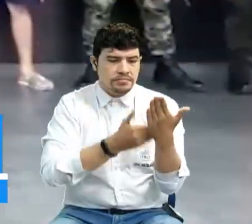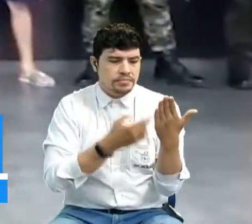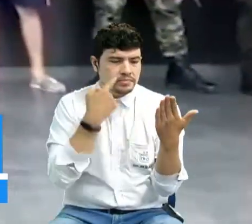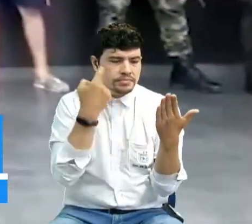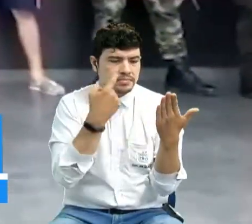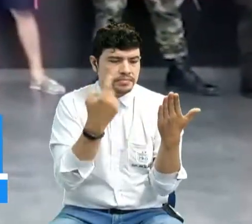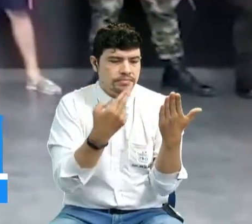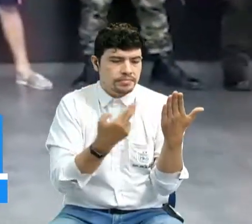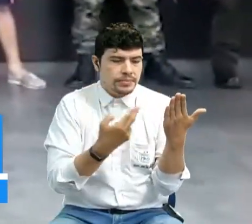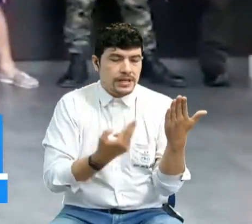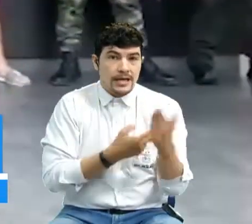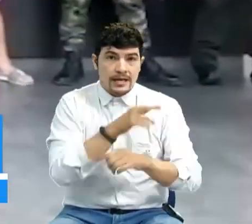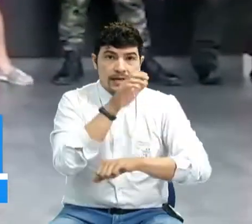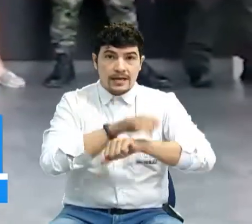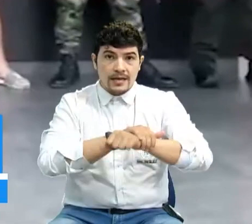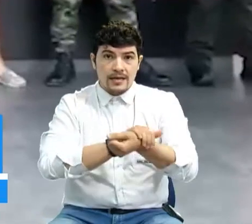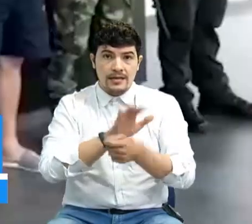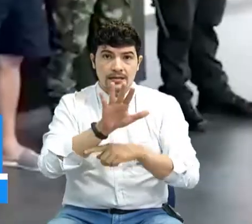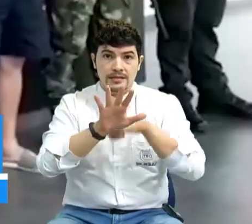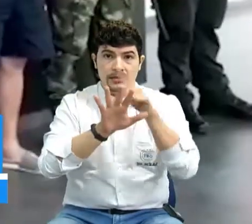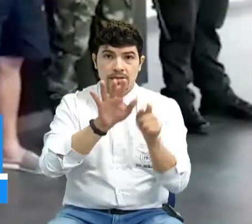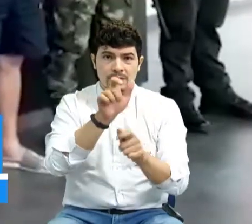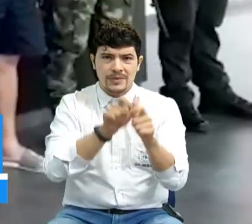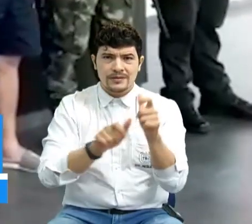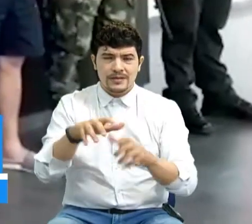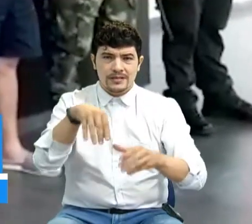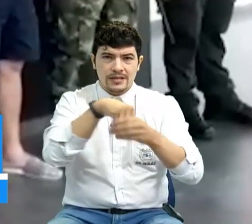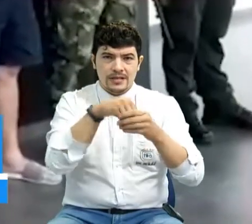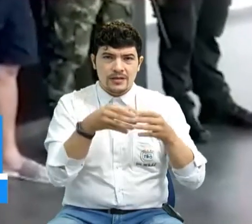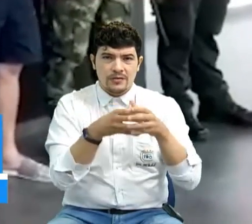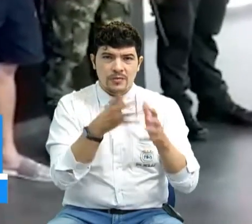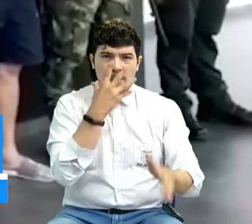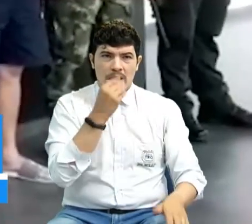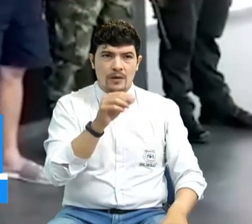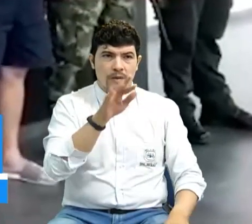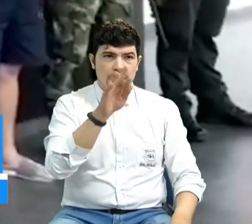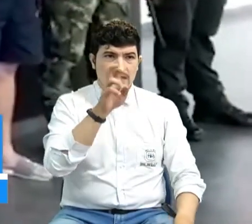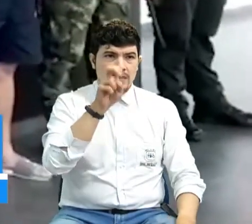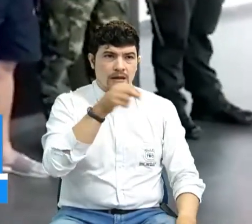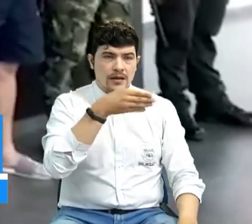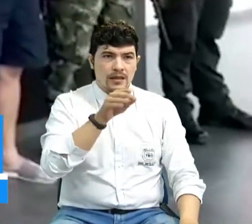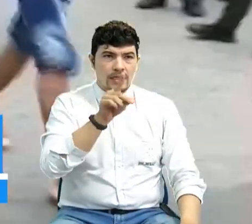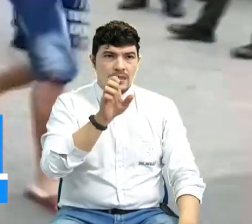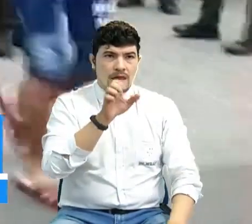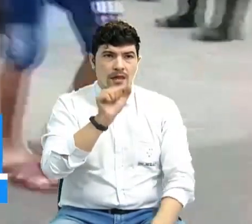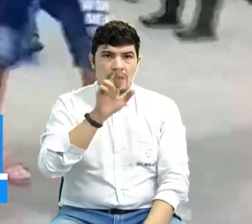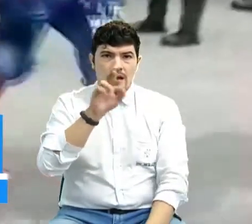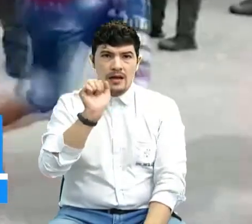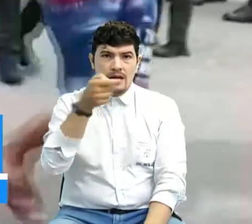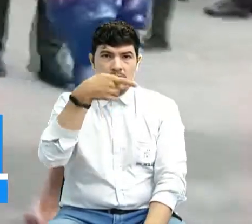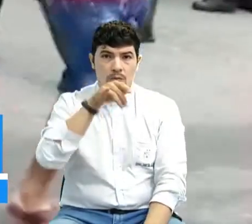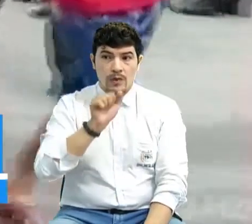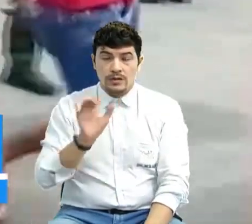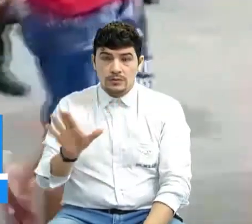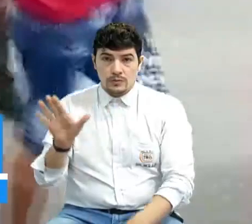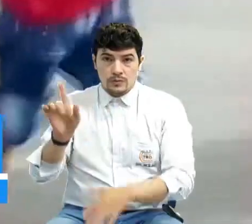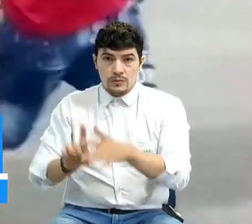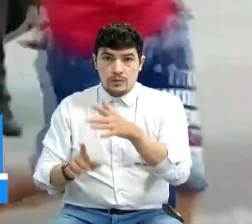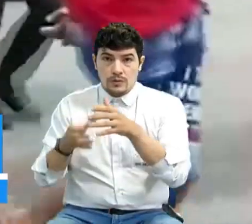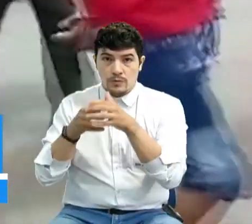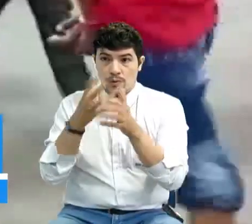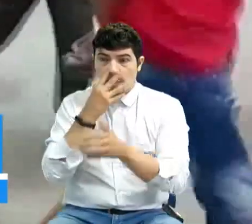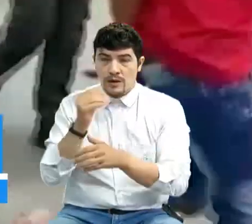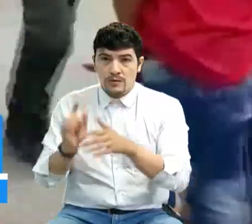5 órdenes de captura contra 5 sujetos, al parecer miembros del Tren de Aragua, estructura criminal de origen venezolano con presencia en países como Ecuador,